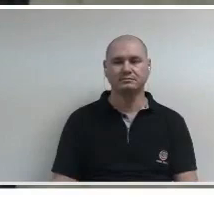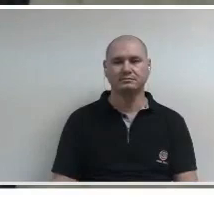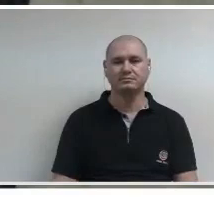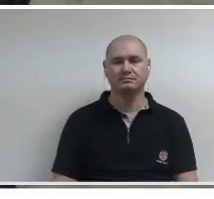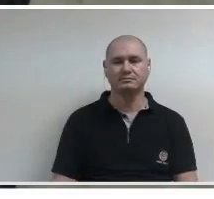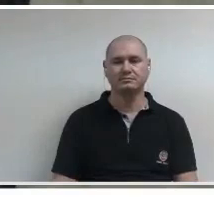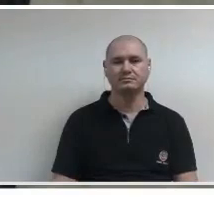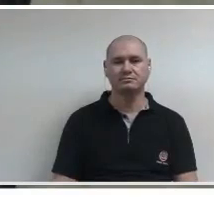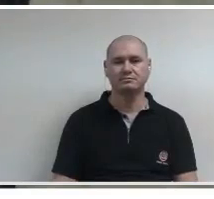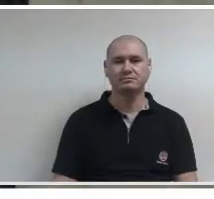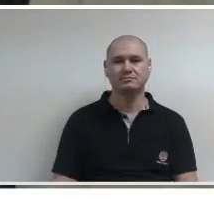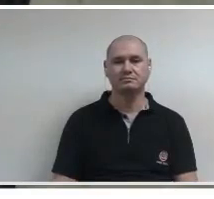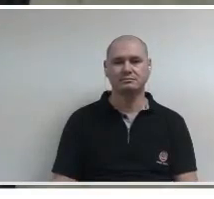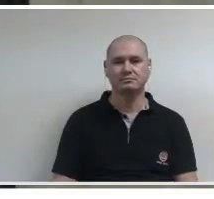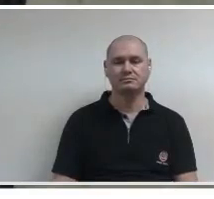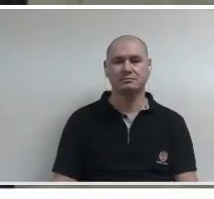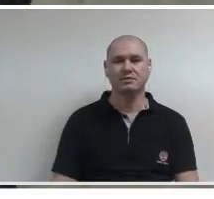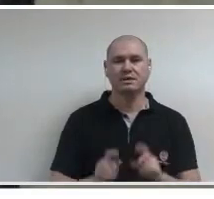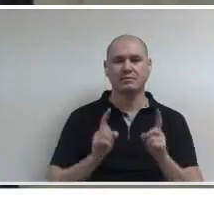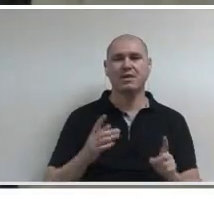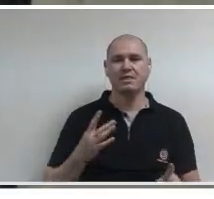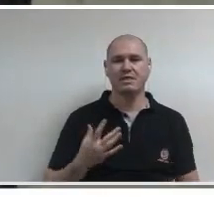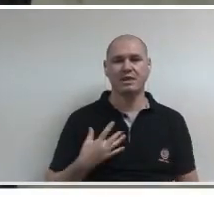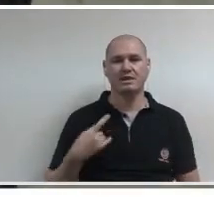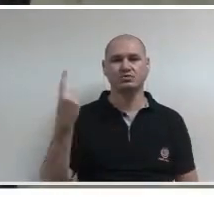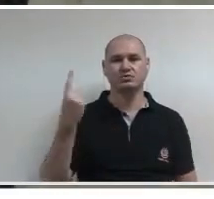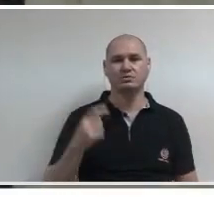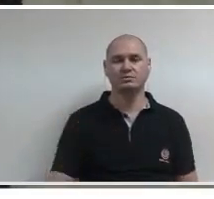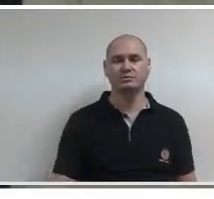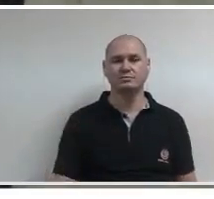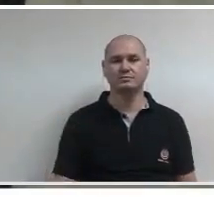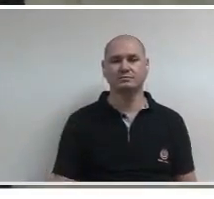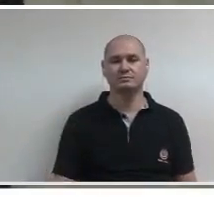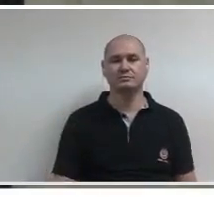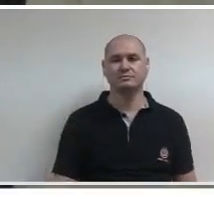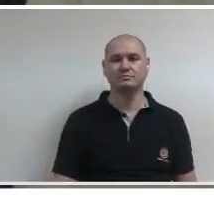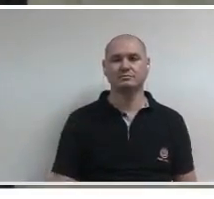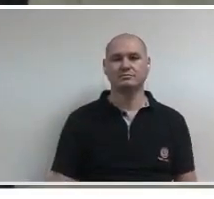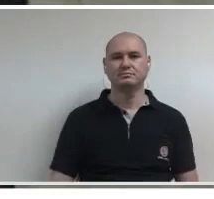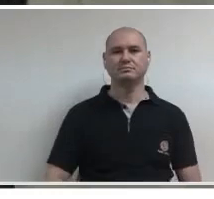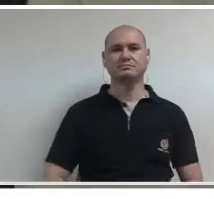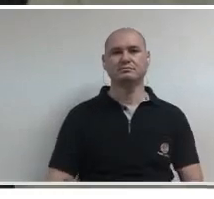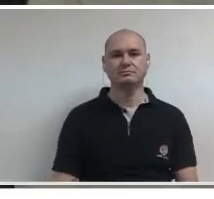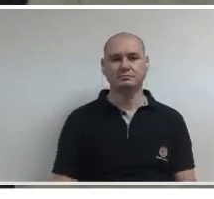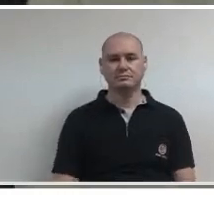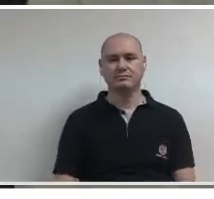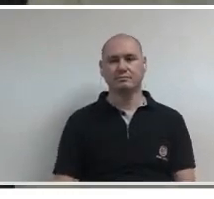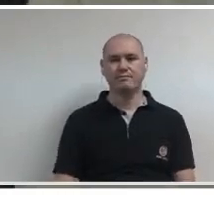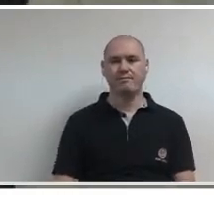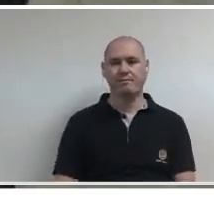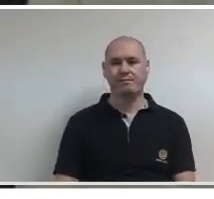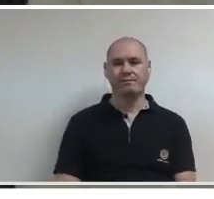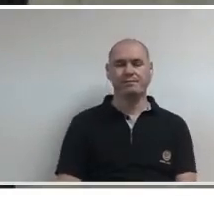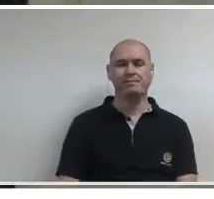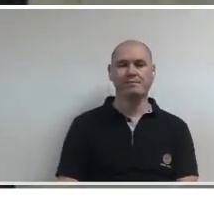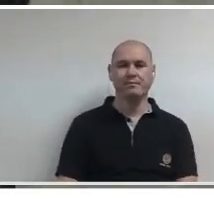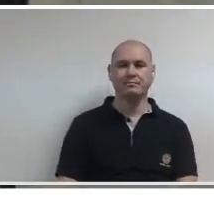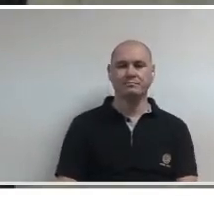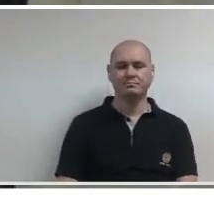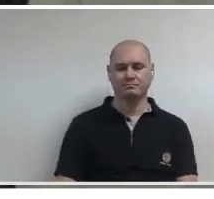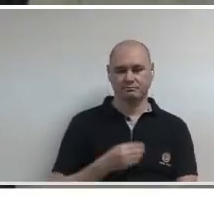tribunales cuadrilla, tienen juzgado, direcciones taja, jape. respectivas del Poder Judicial. Pensaba Este Eva, punto se trata dirección, más Poder bien Judicial, ve. vigencia de